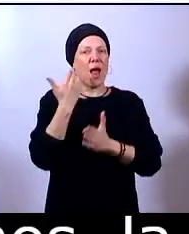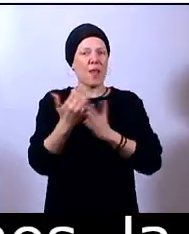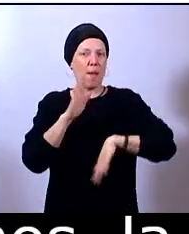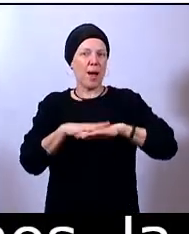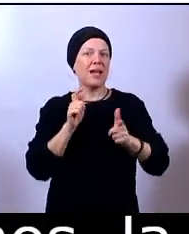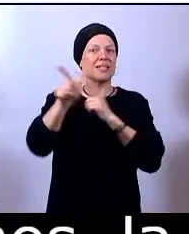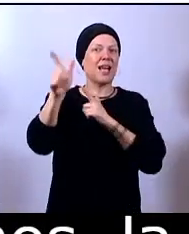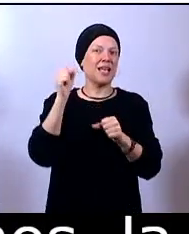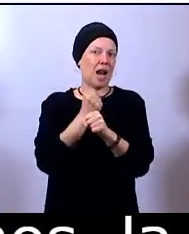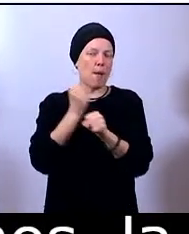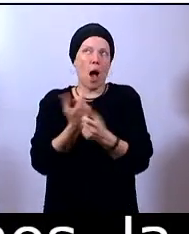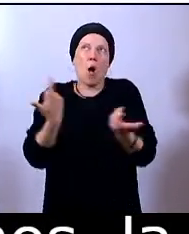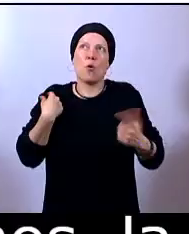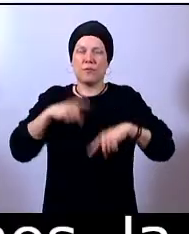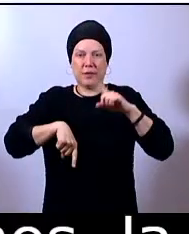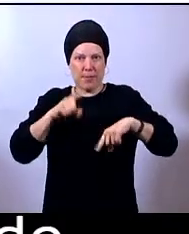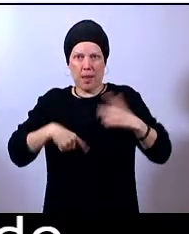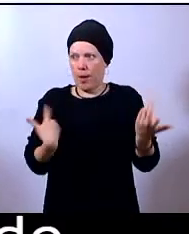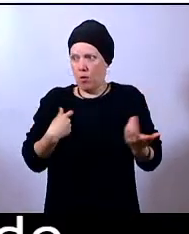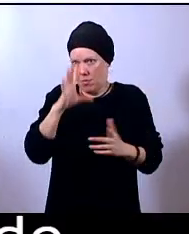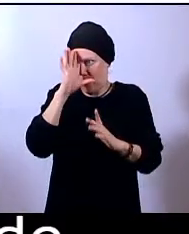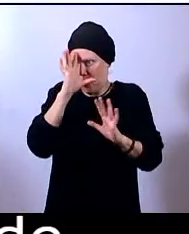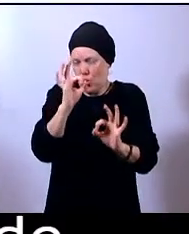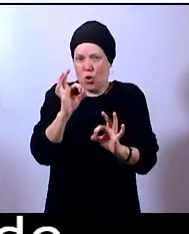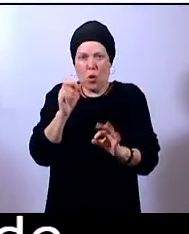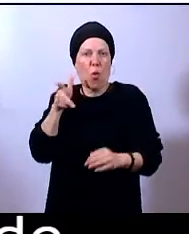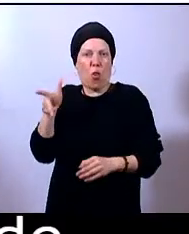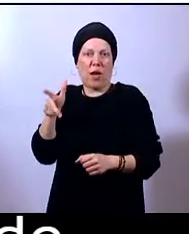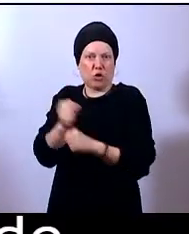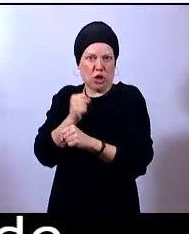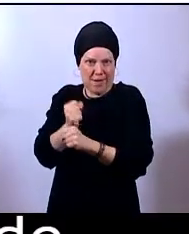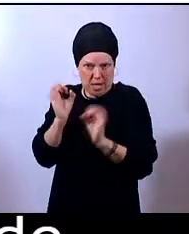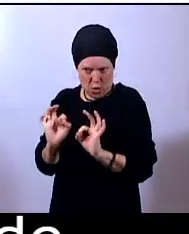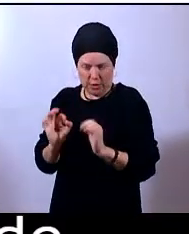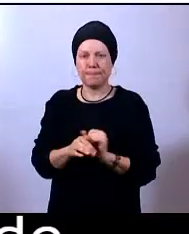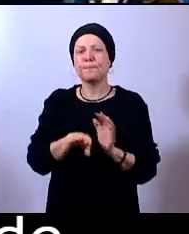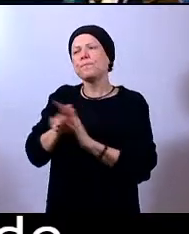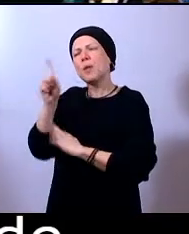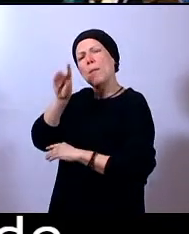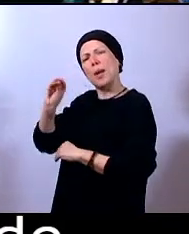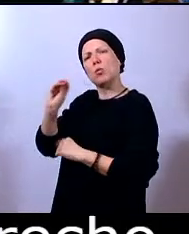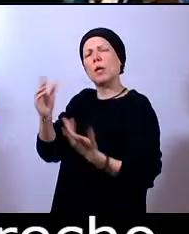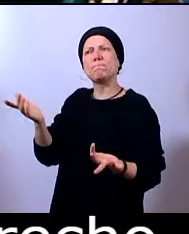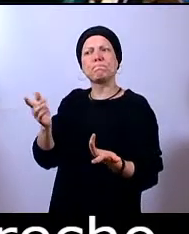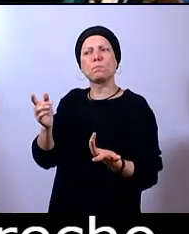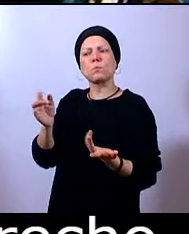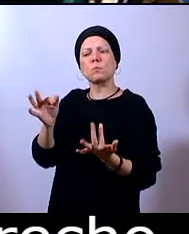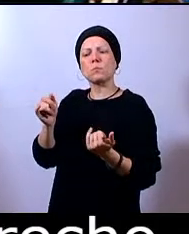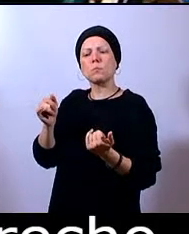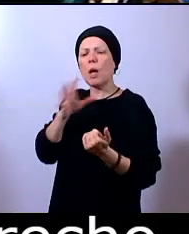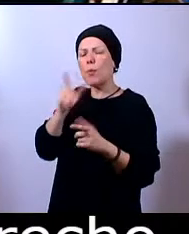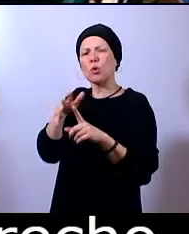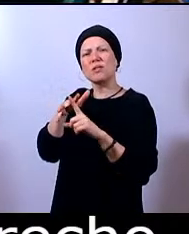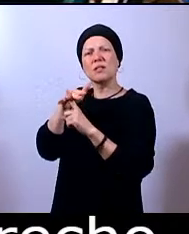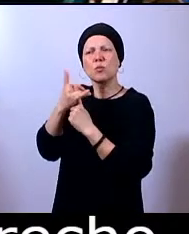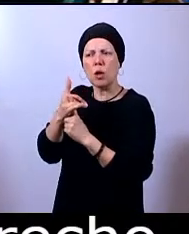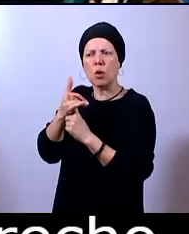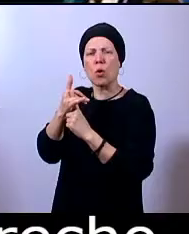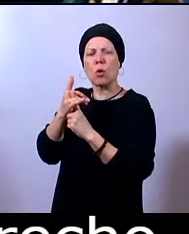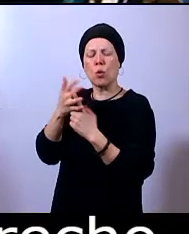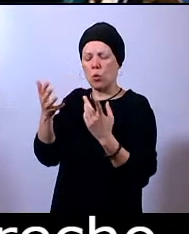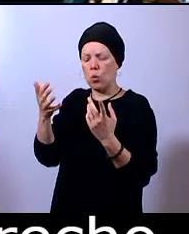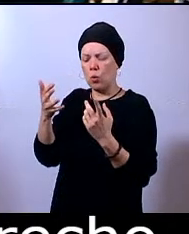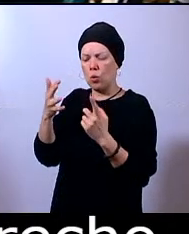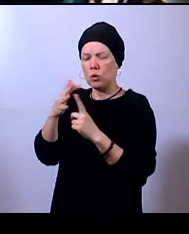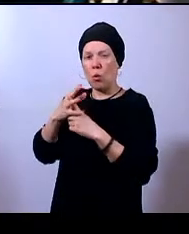Pero, lógicamente, es un derecho de los trabajadores el teletrabajo. Y también le quería preguntar, estamos por la situación derivada